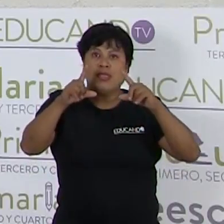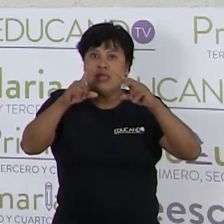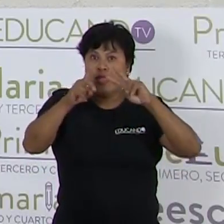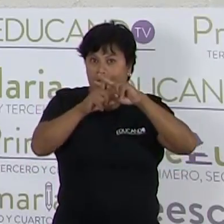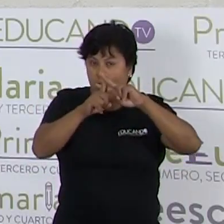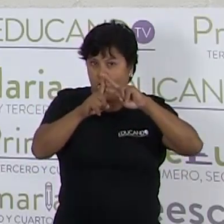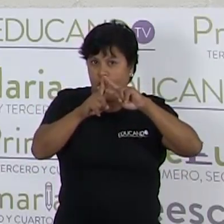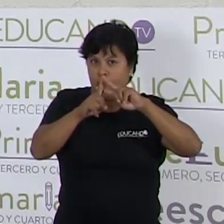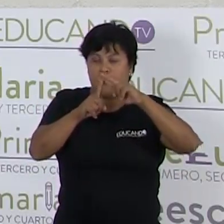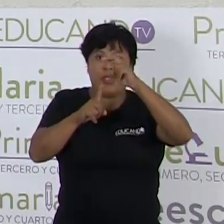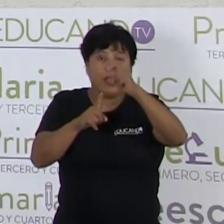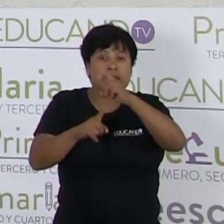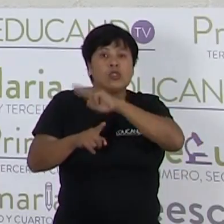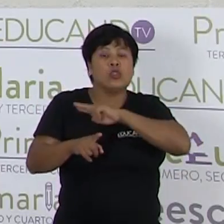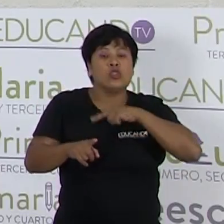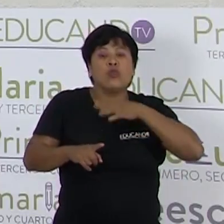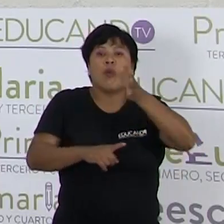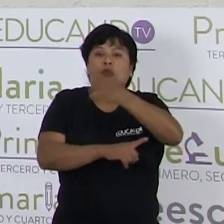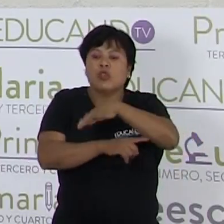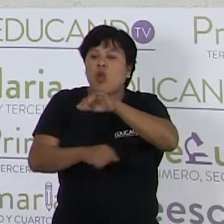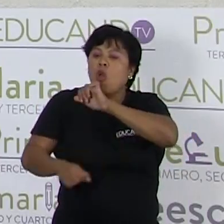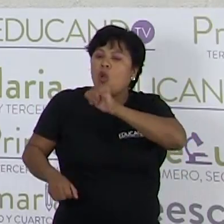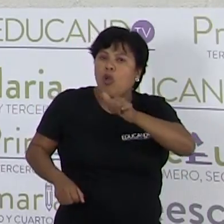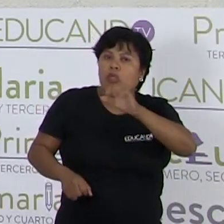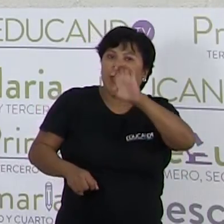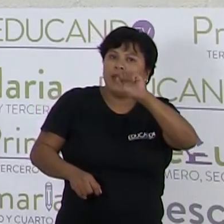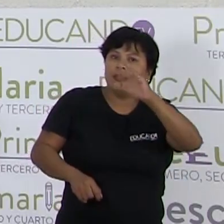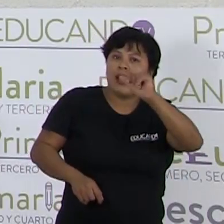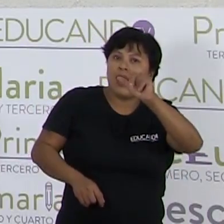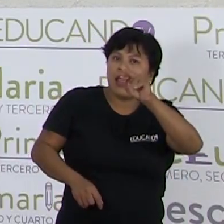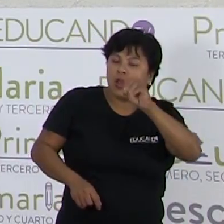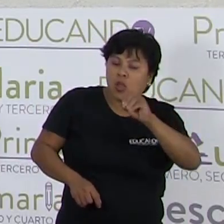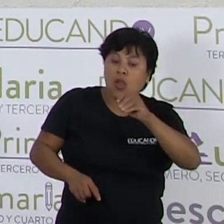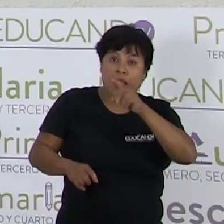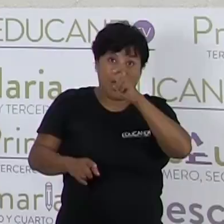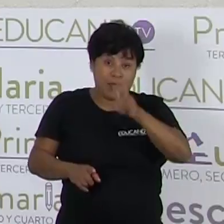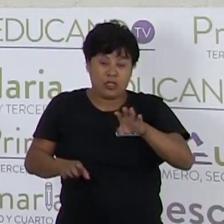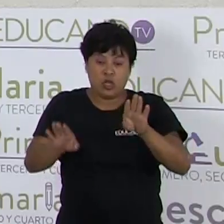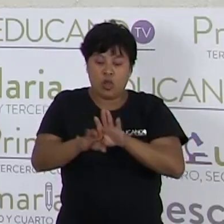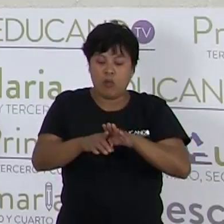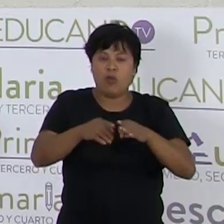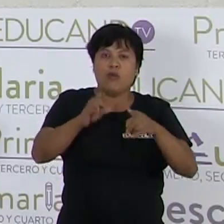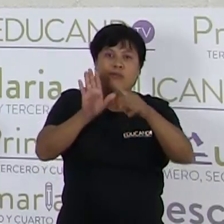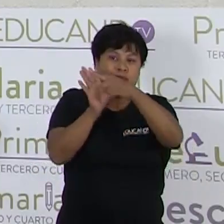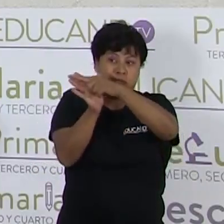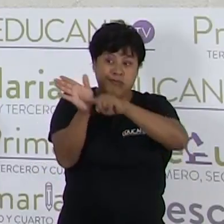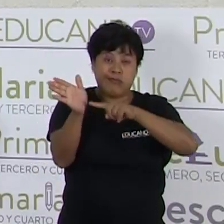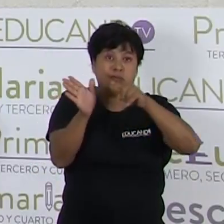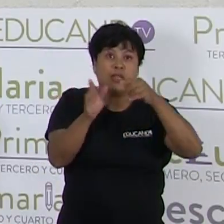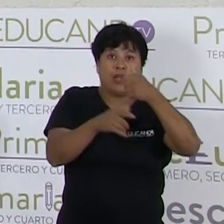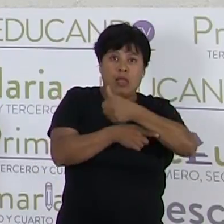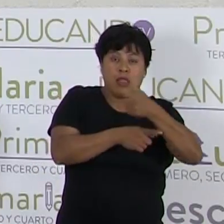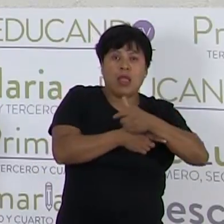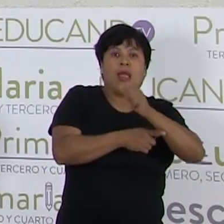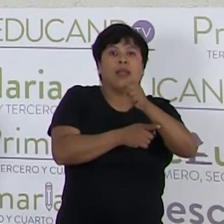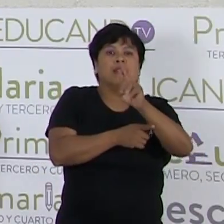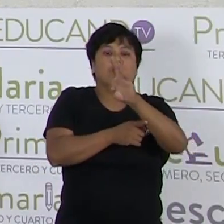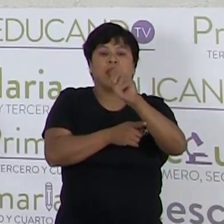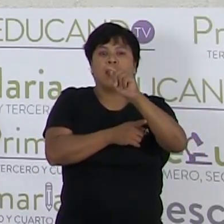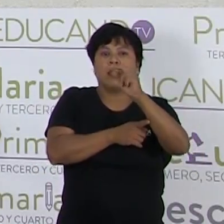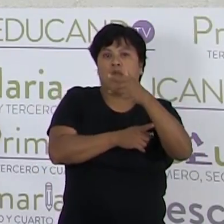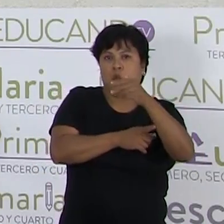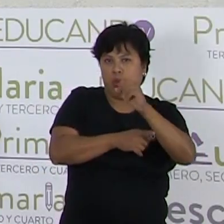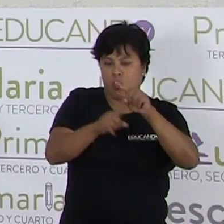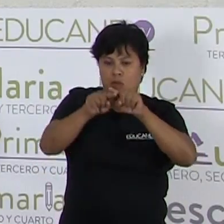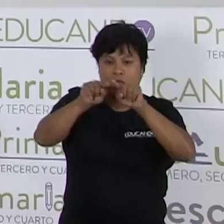Ahora sí, vamos a buscar uno que sea escaleno y que su lado no sea rectángulo. Aquí lo tenemos.